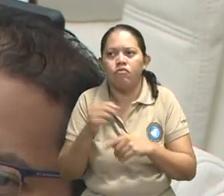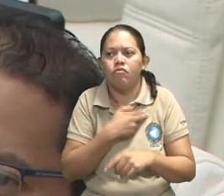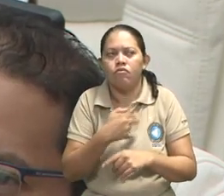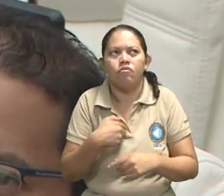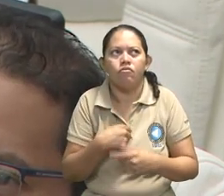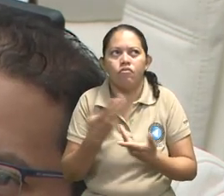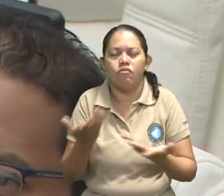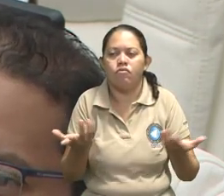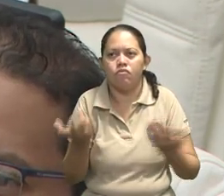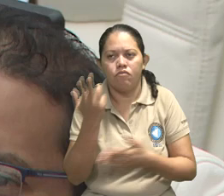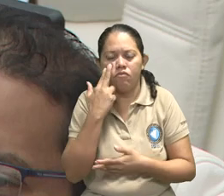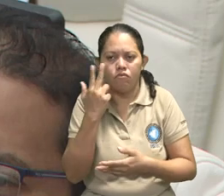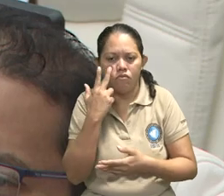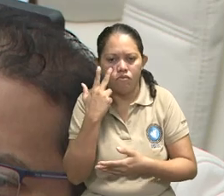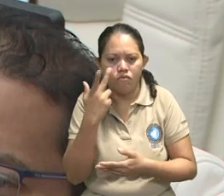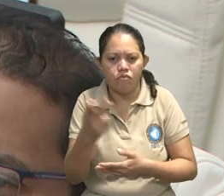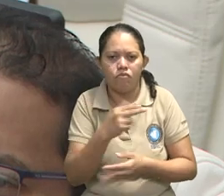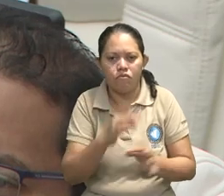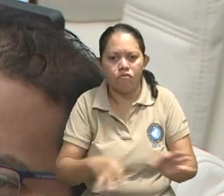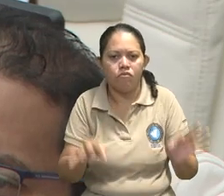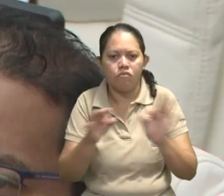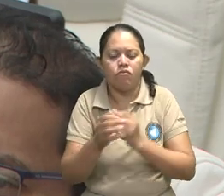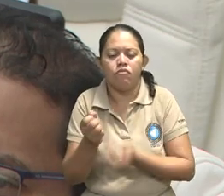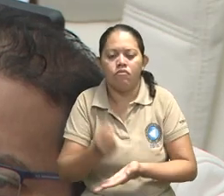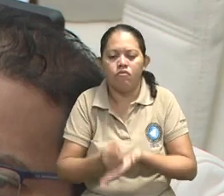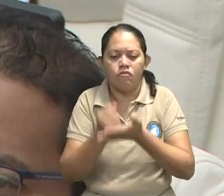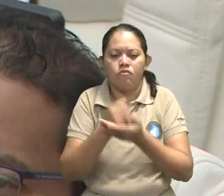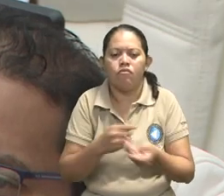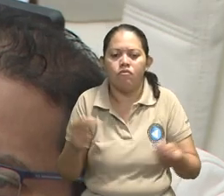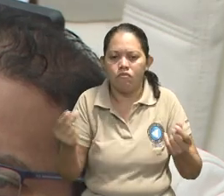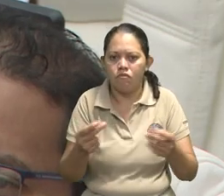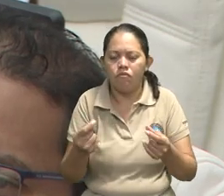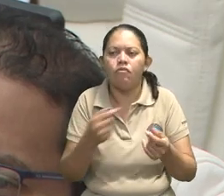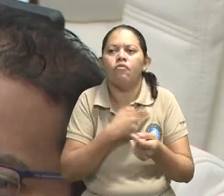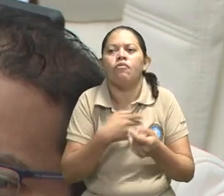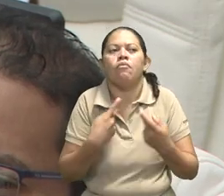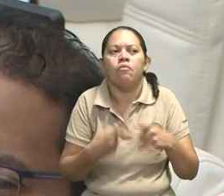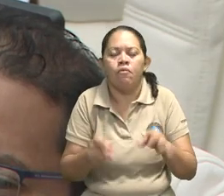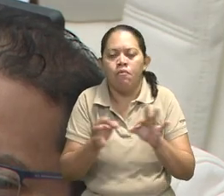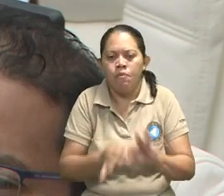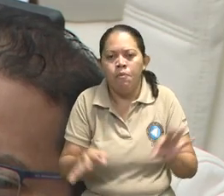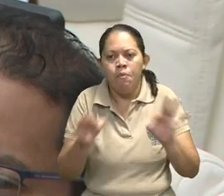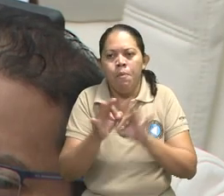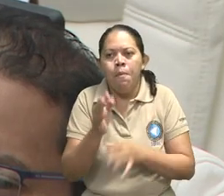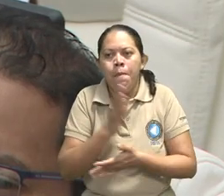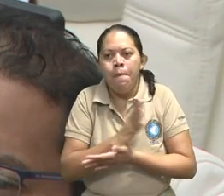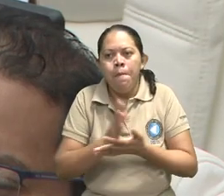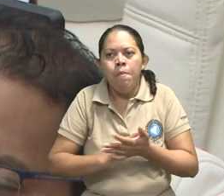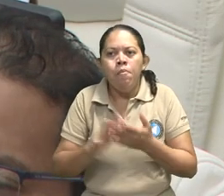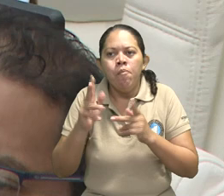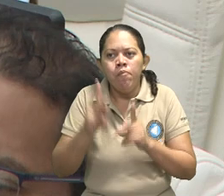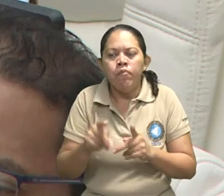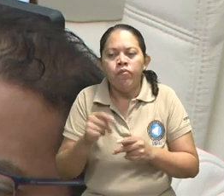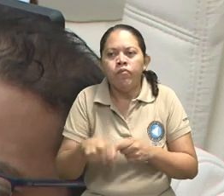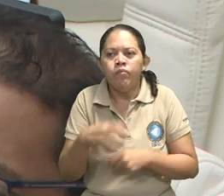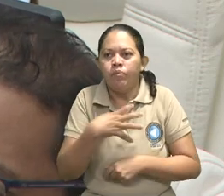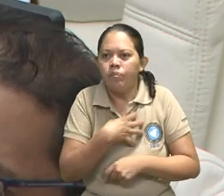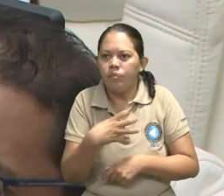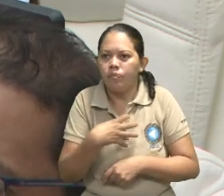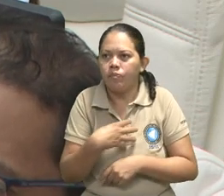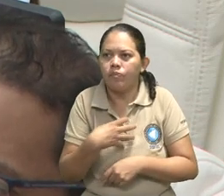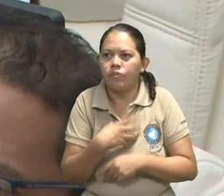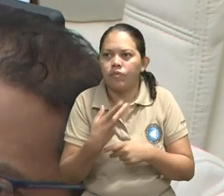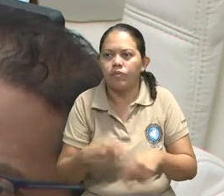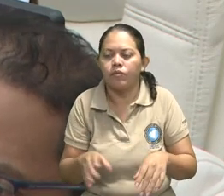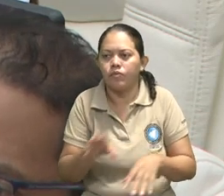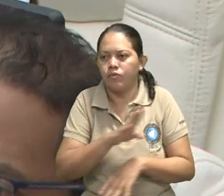Particularmente manifestaron que la reforma permitirá flexibilidad y agilidad en los procesos, otorgándole las atribuciones de ente regulador